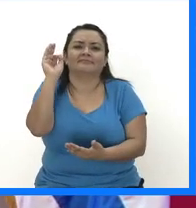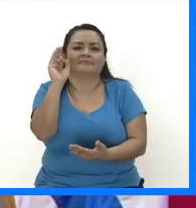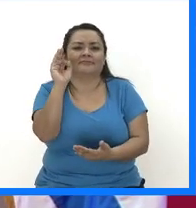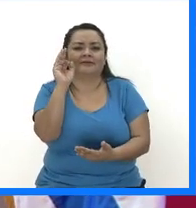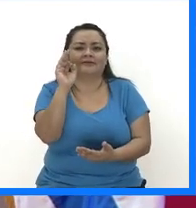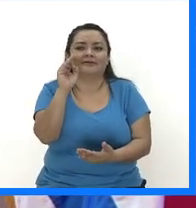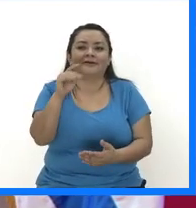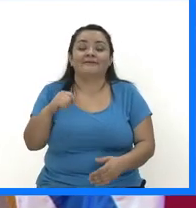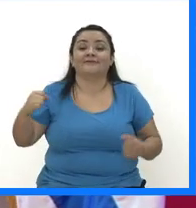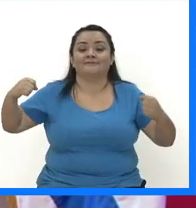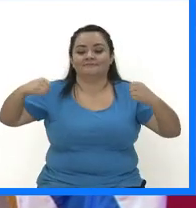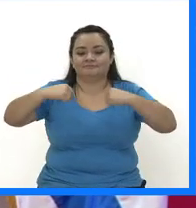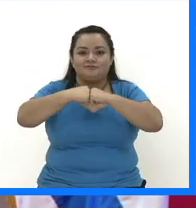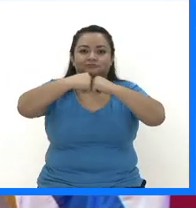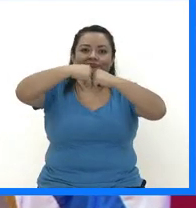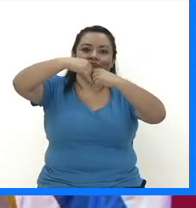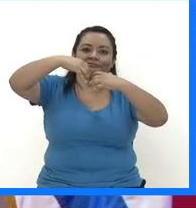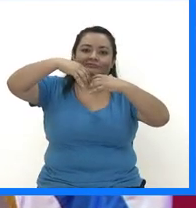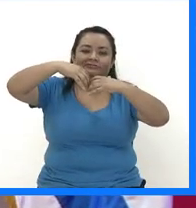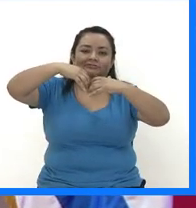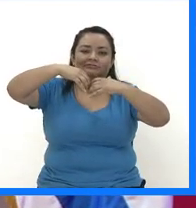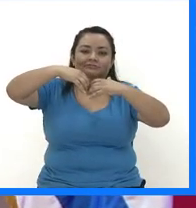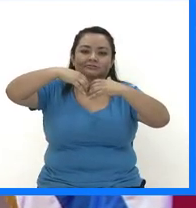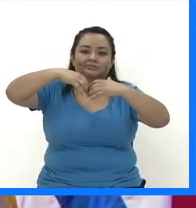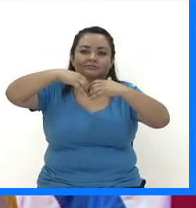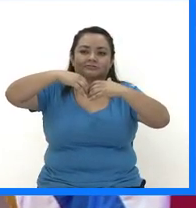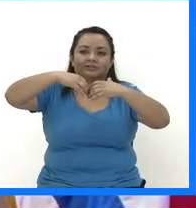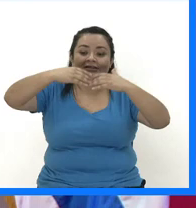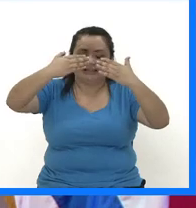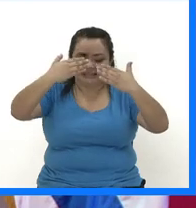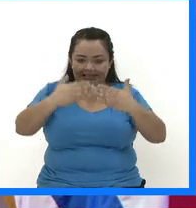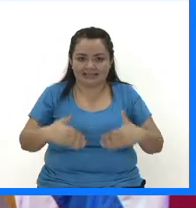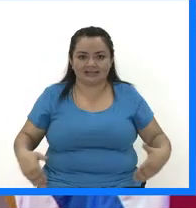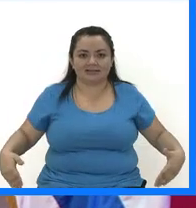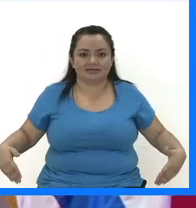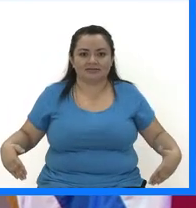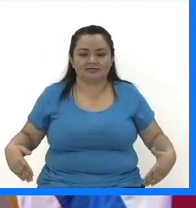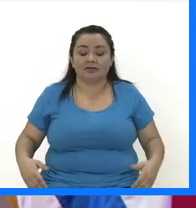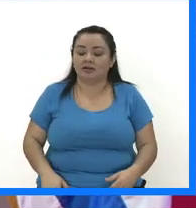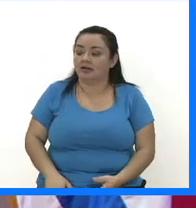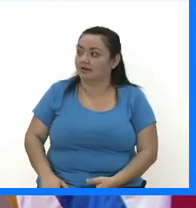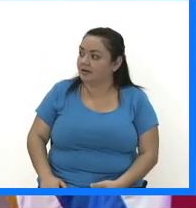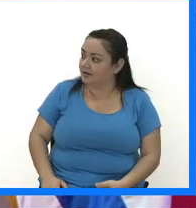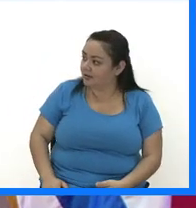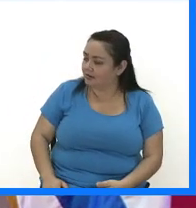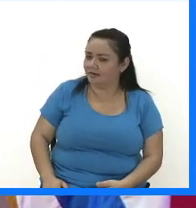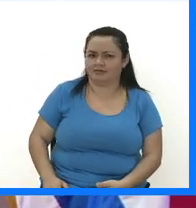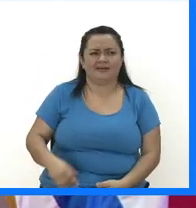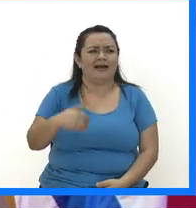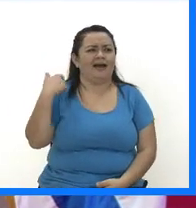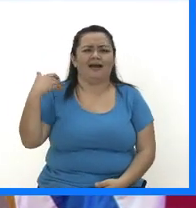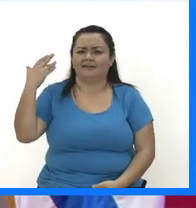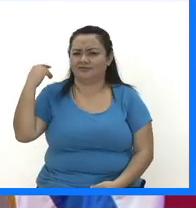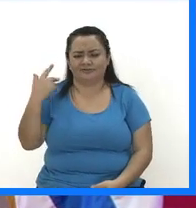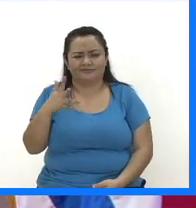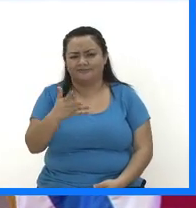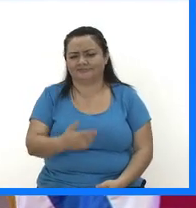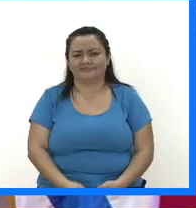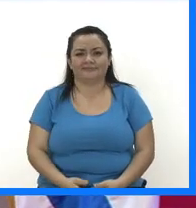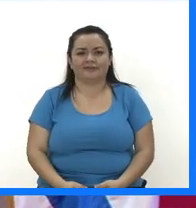pero una siguiente tránsito asesinaron a dos pero no te puedo creer y cuánto tiempo pasado tantos años